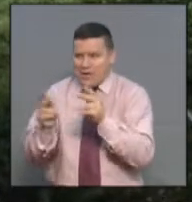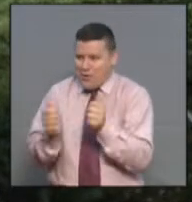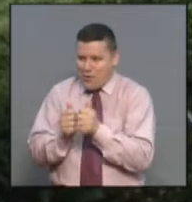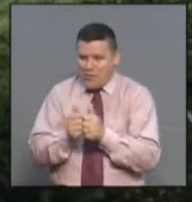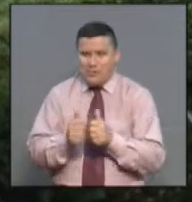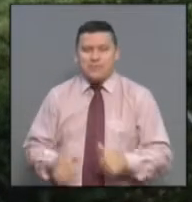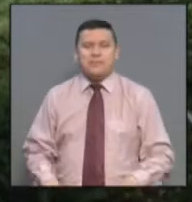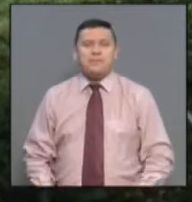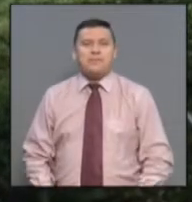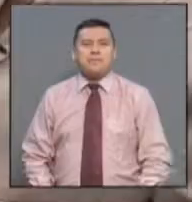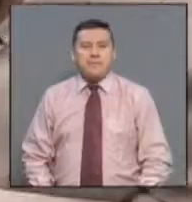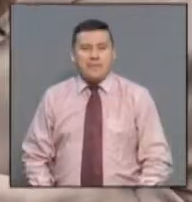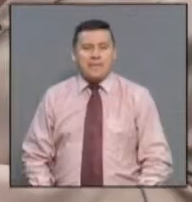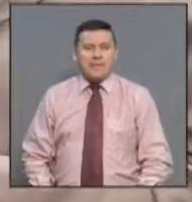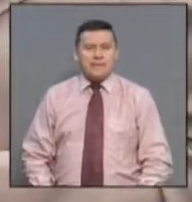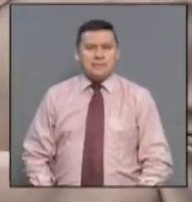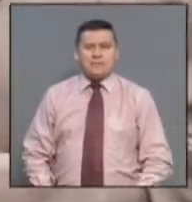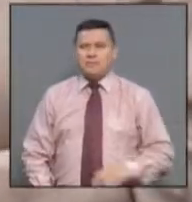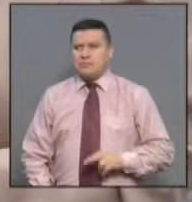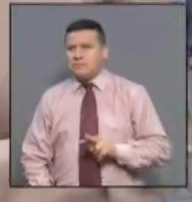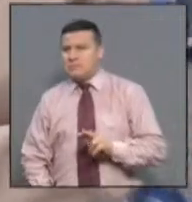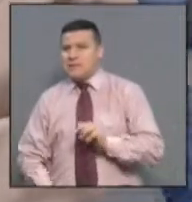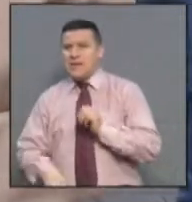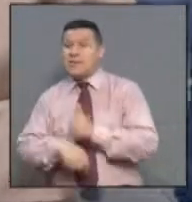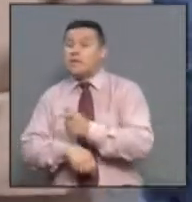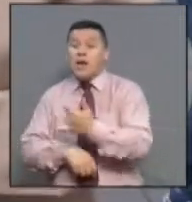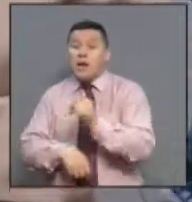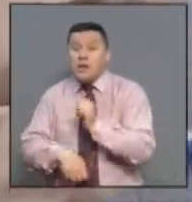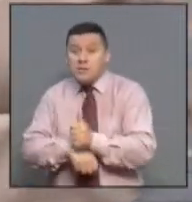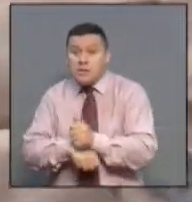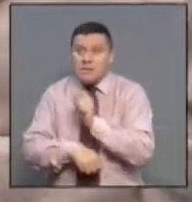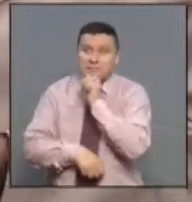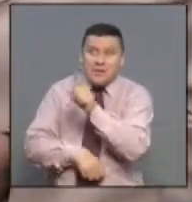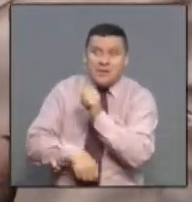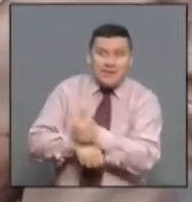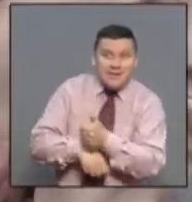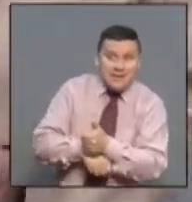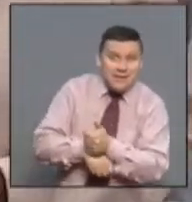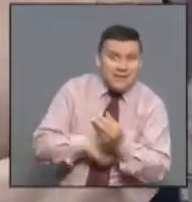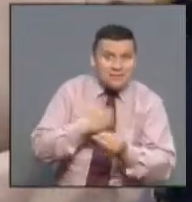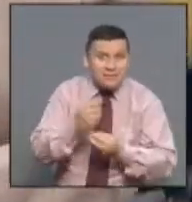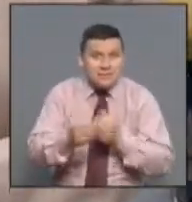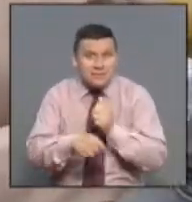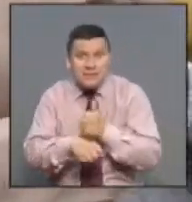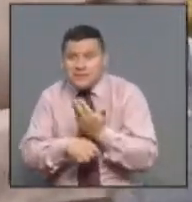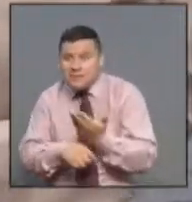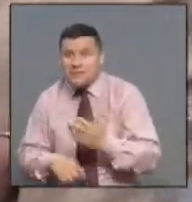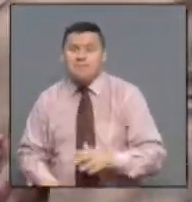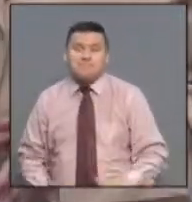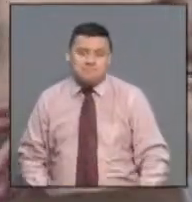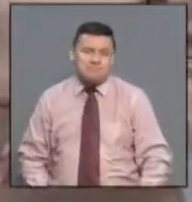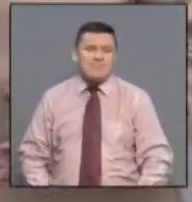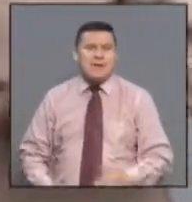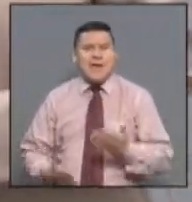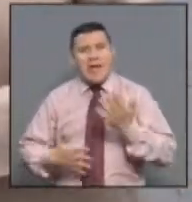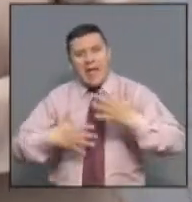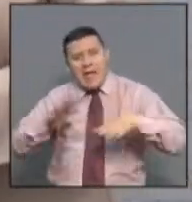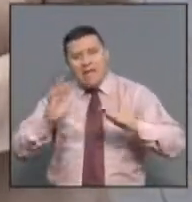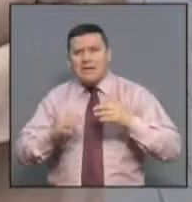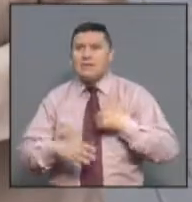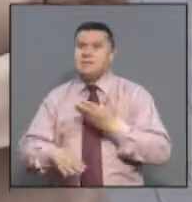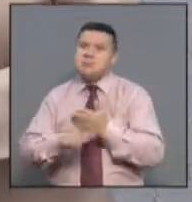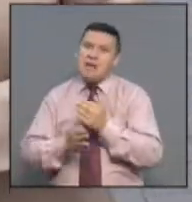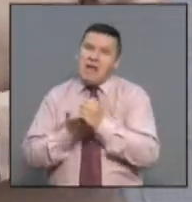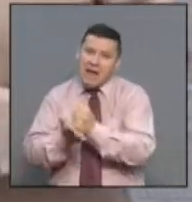compañeros. Era pendiente de si habían hecho tareas, que si habían hecho la tarea, si no la habían hecho, y muchas veces hasta yo